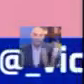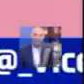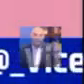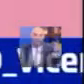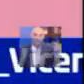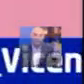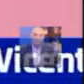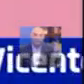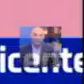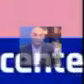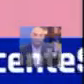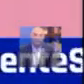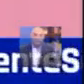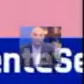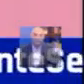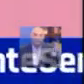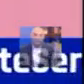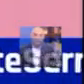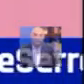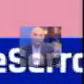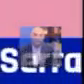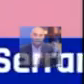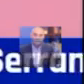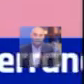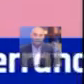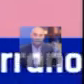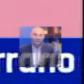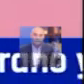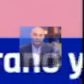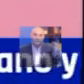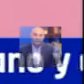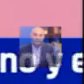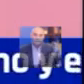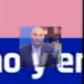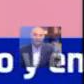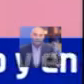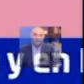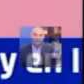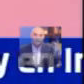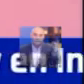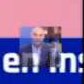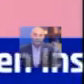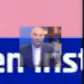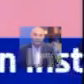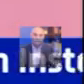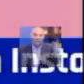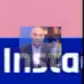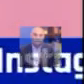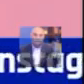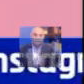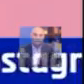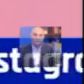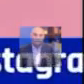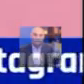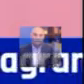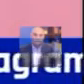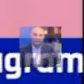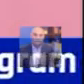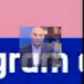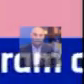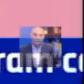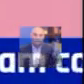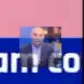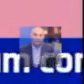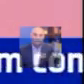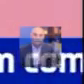visto a Jorge Ramos hablar de Iván Duque. Nunca lo he visto hablar de Colombia. Constantemente, por lo menos, veo 7 tweets a la semana